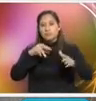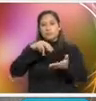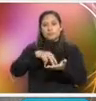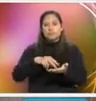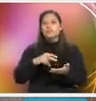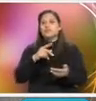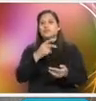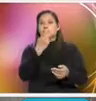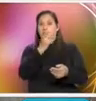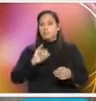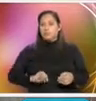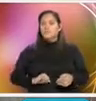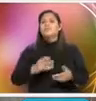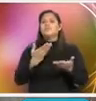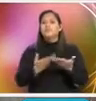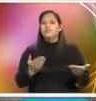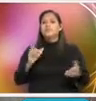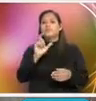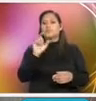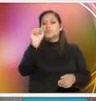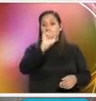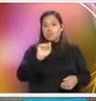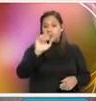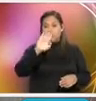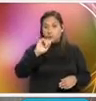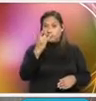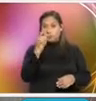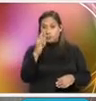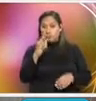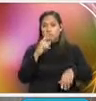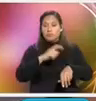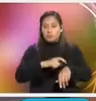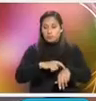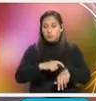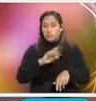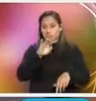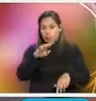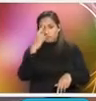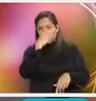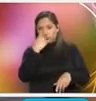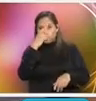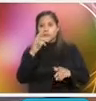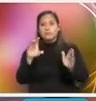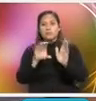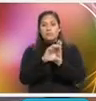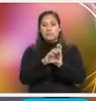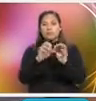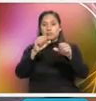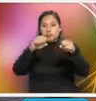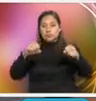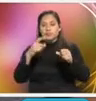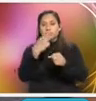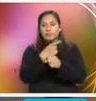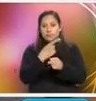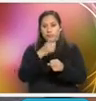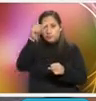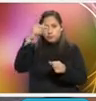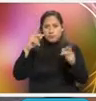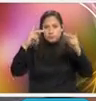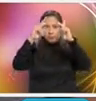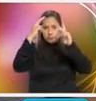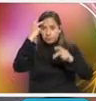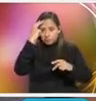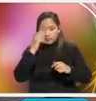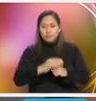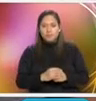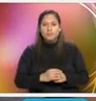Esta presentación va a ser el sábado 9 de julio a las 19 horas en la sala principal del Palacio de Bellas Artes, y va a ser